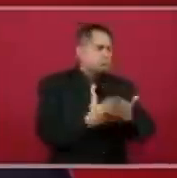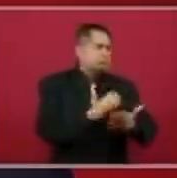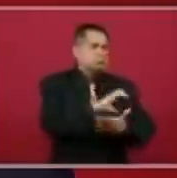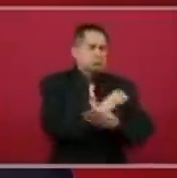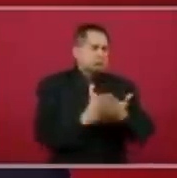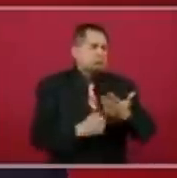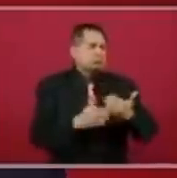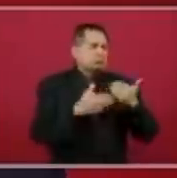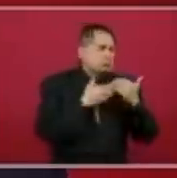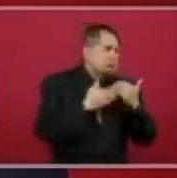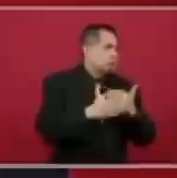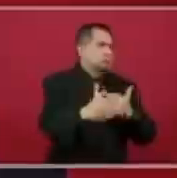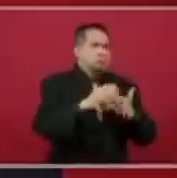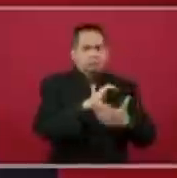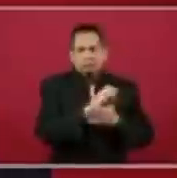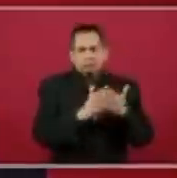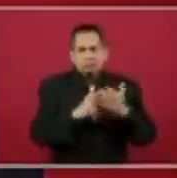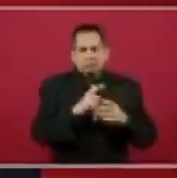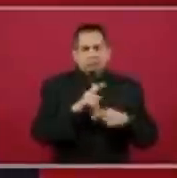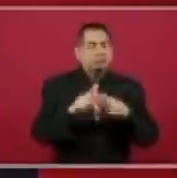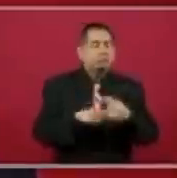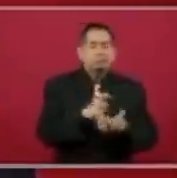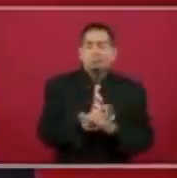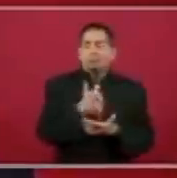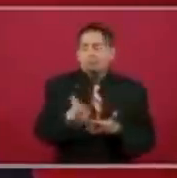para pagar